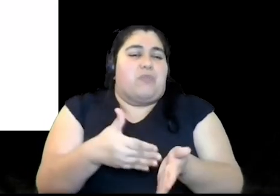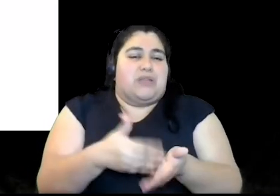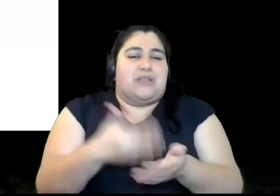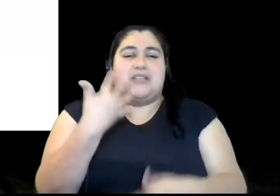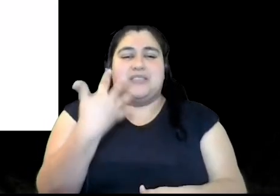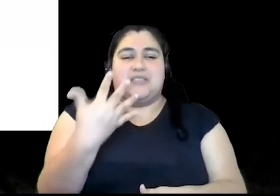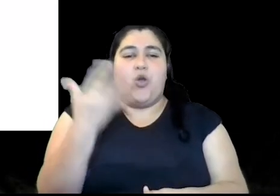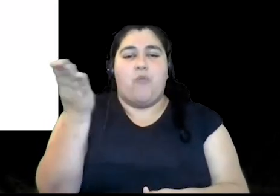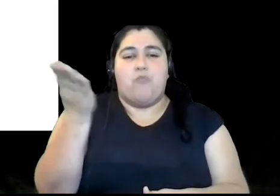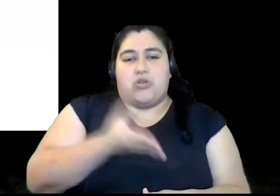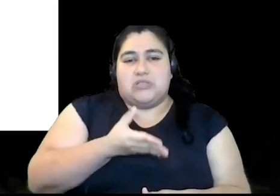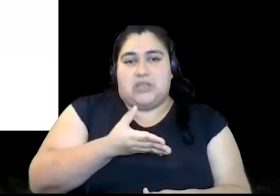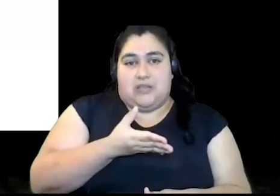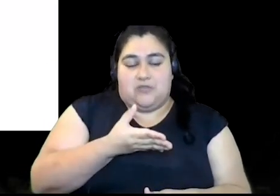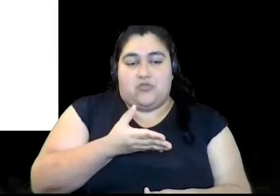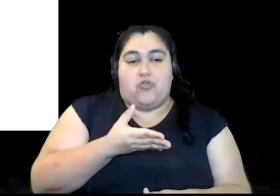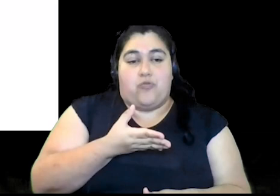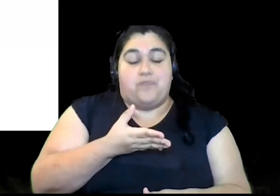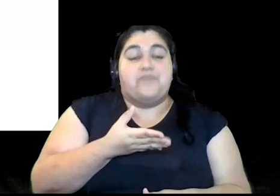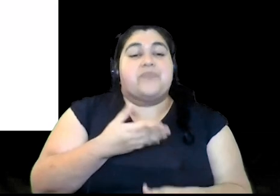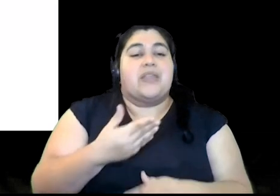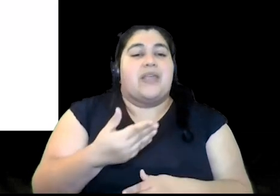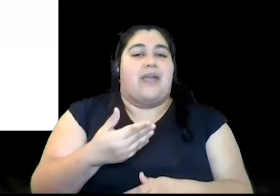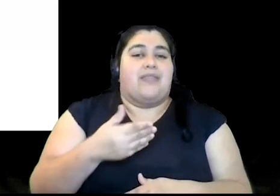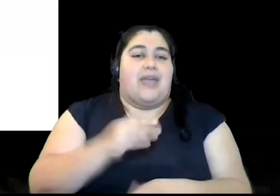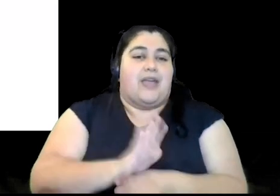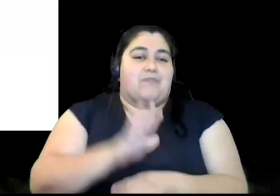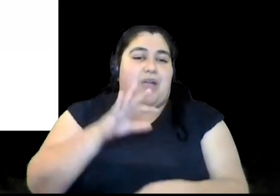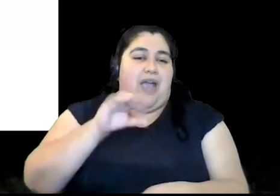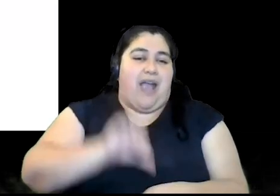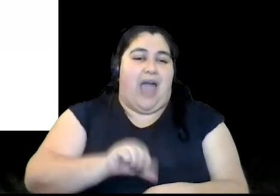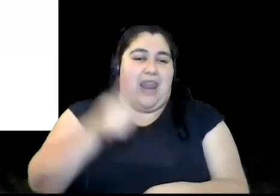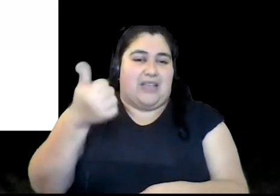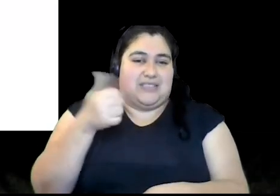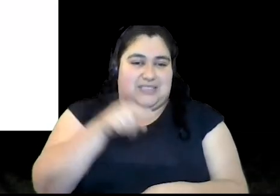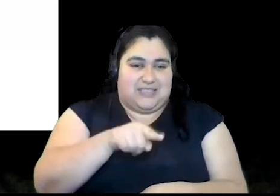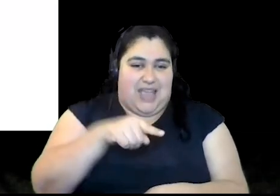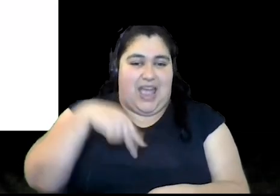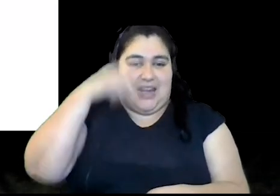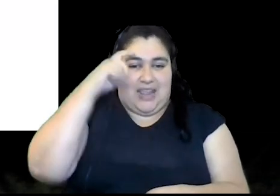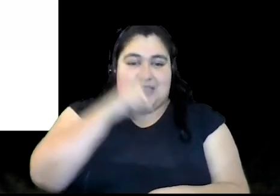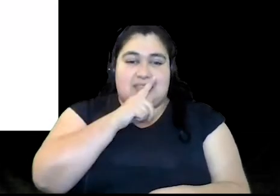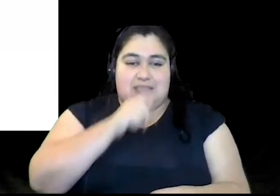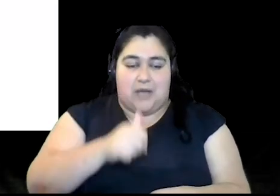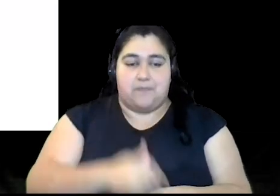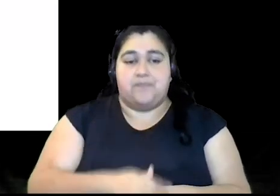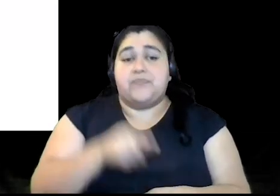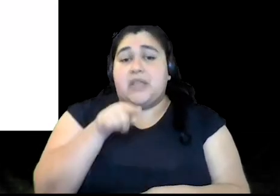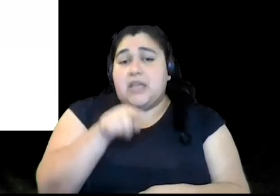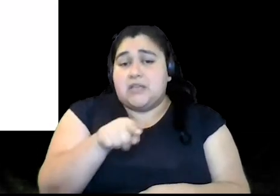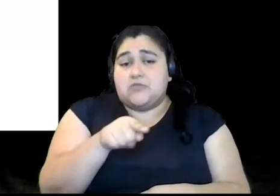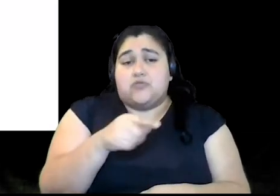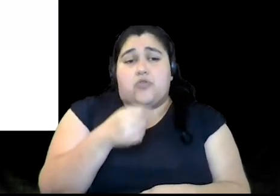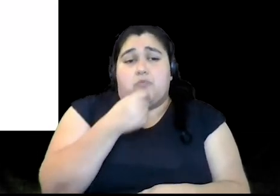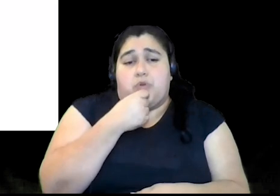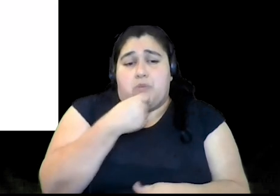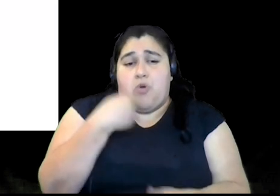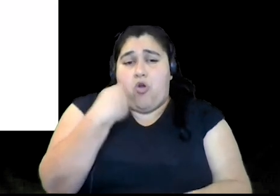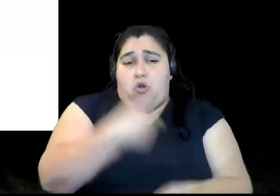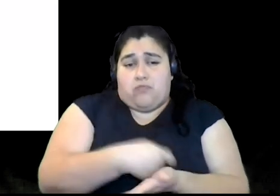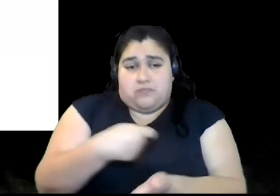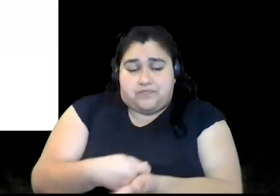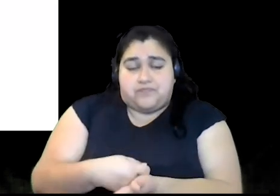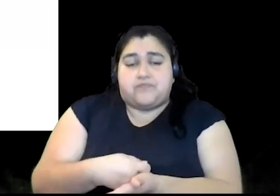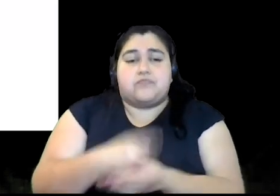al 5% de la ganancia neta. Igualmente, el sistema limita la deducción de honorarios